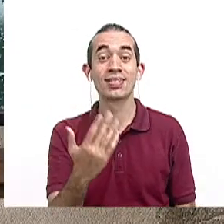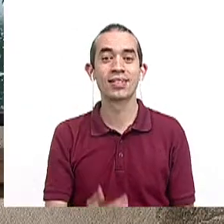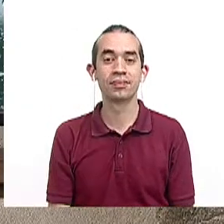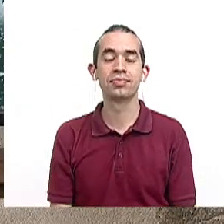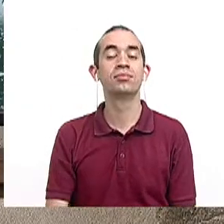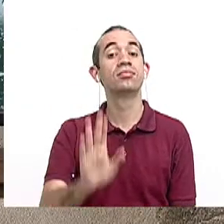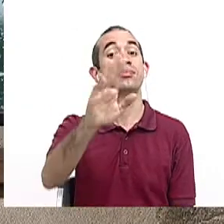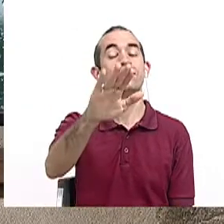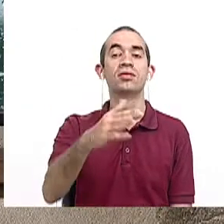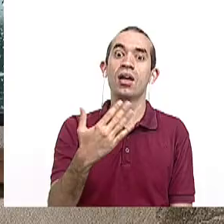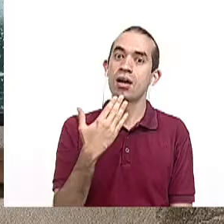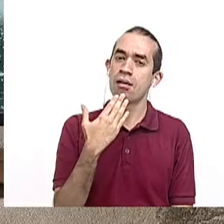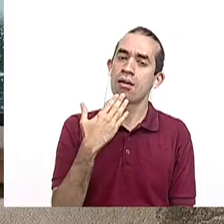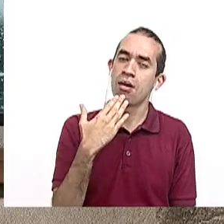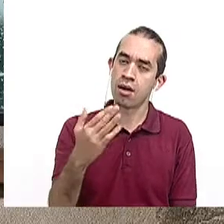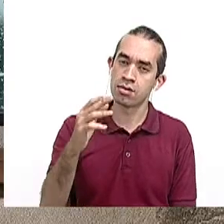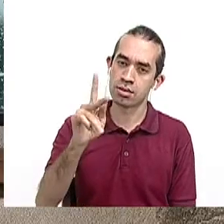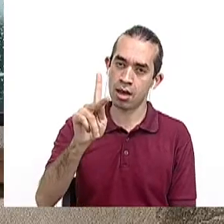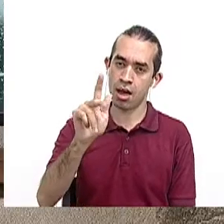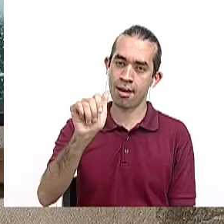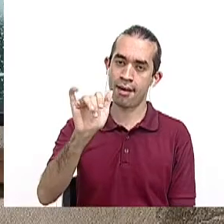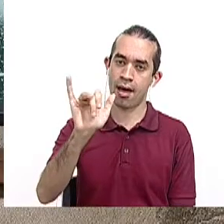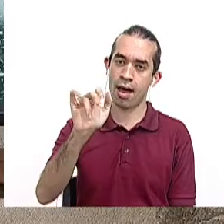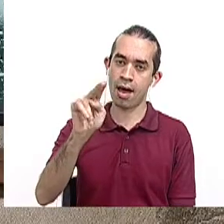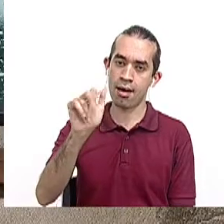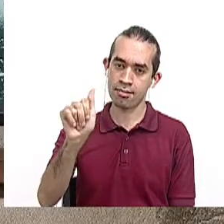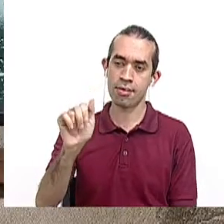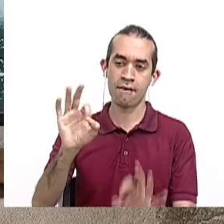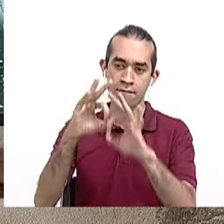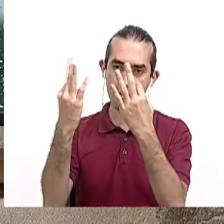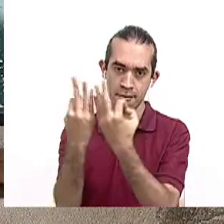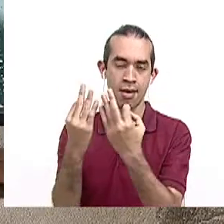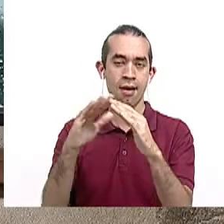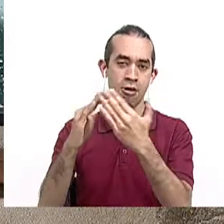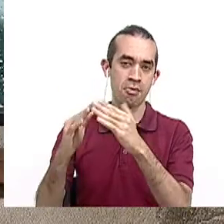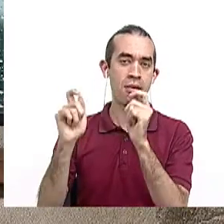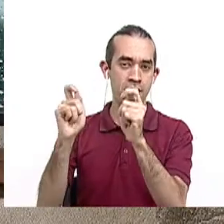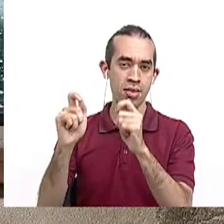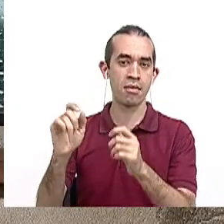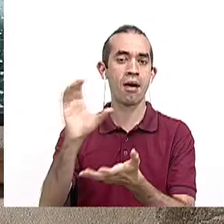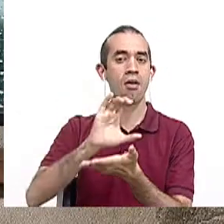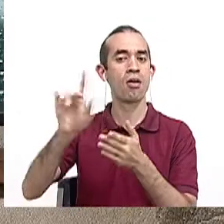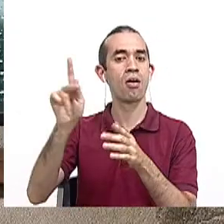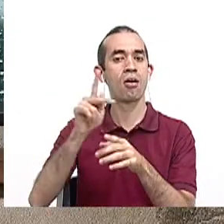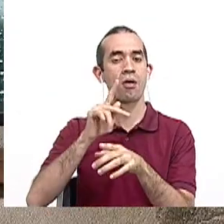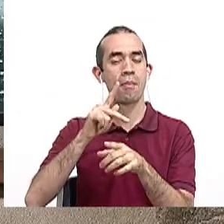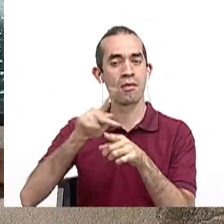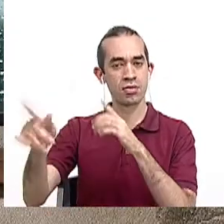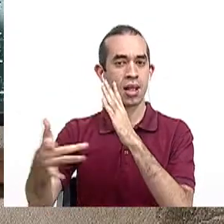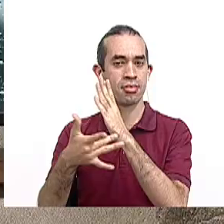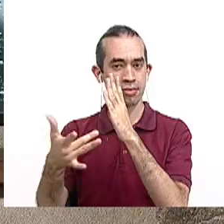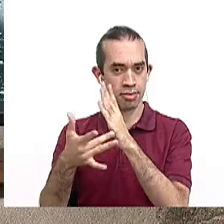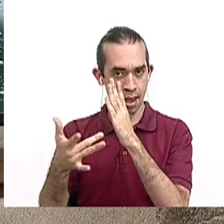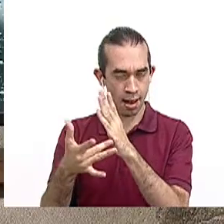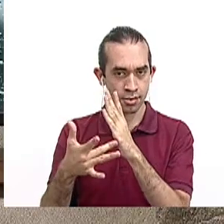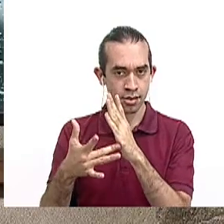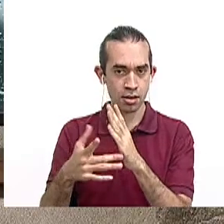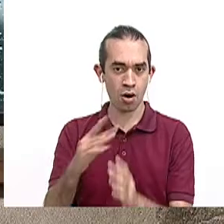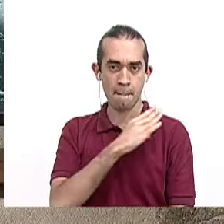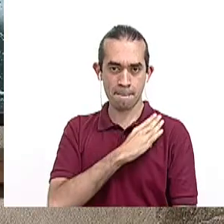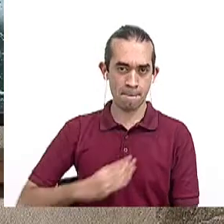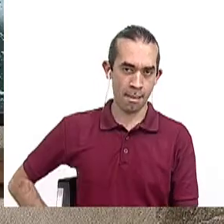Primero que nada, gracias a Kaina, a su familia y a la comunidad educativa del CTP de Belén. Gracias al profe Carlos Chávez, que siempre nos colabora